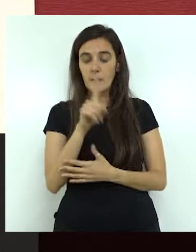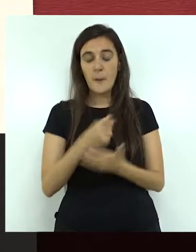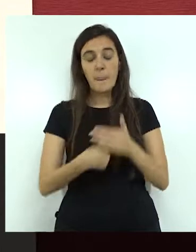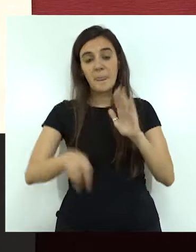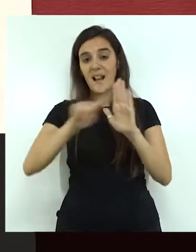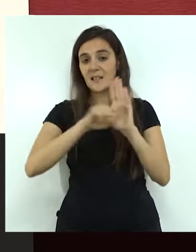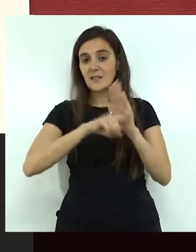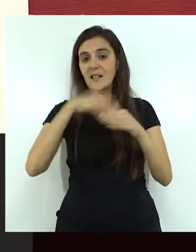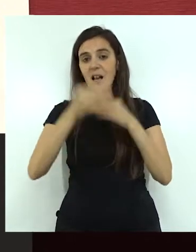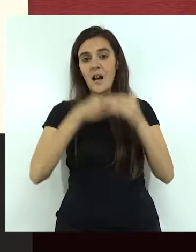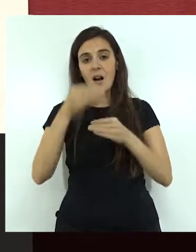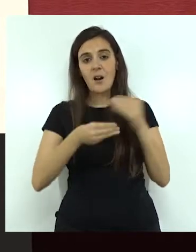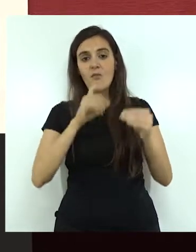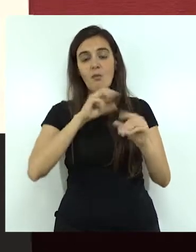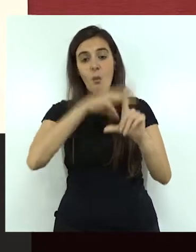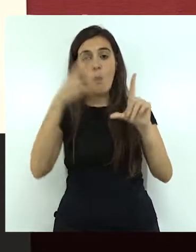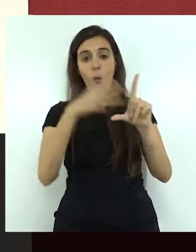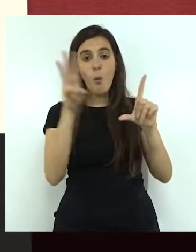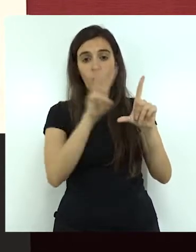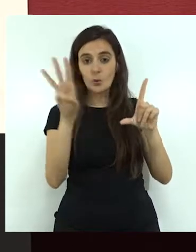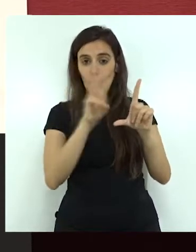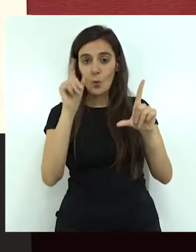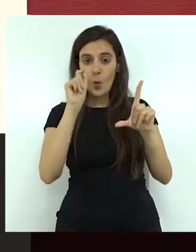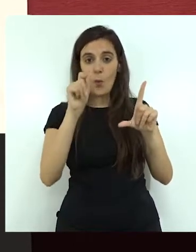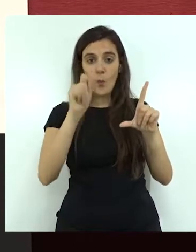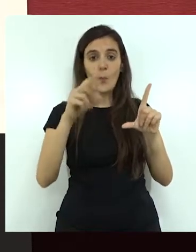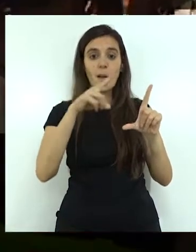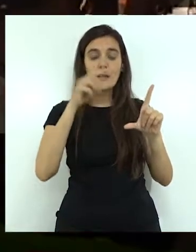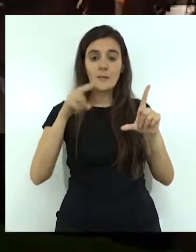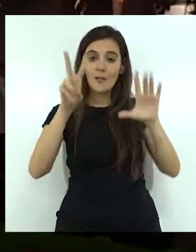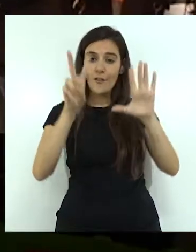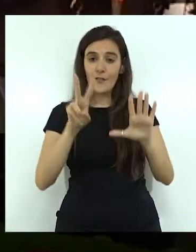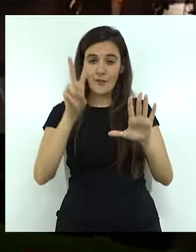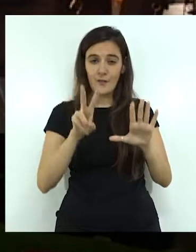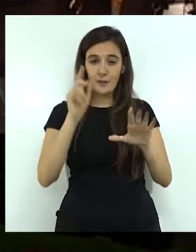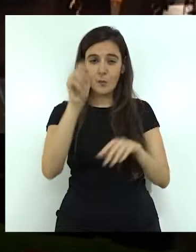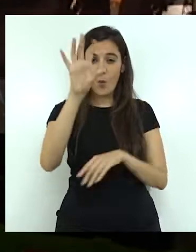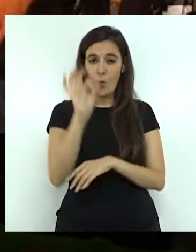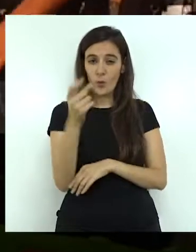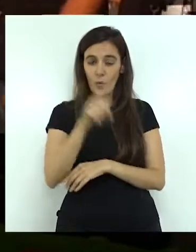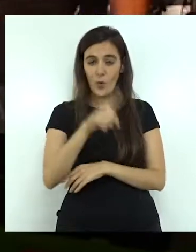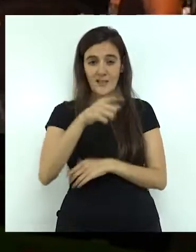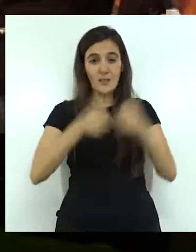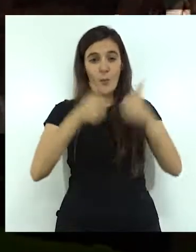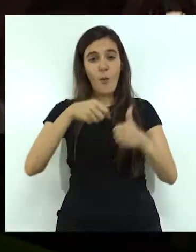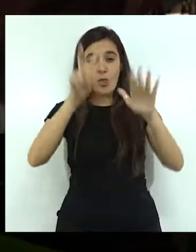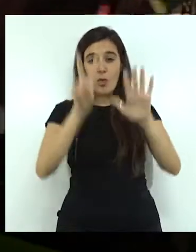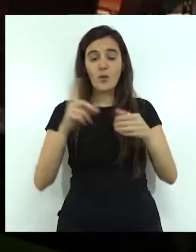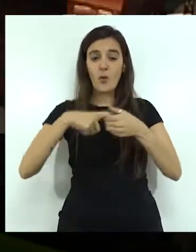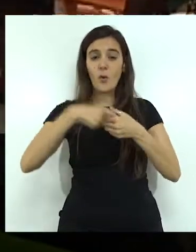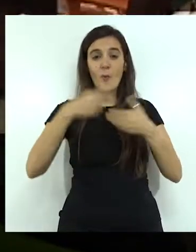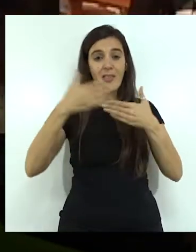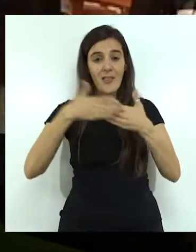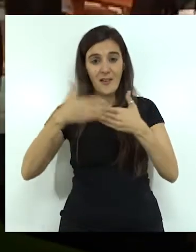realizarse a través de la web www.sepe.es habrán siete competiciones con plazas limitadas y se